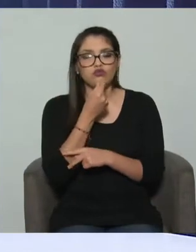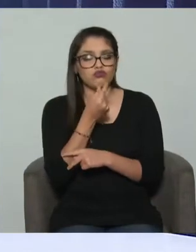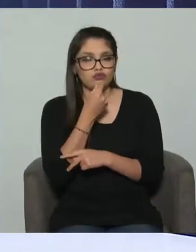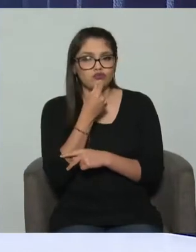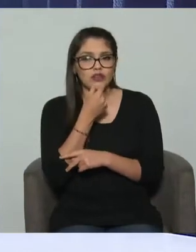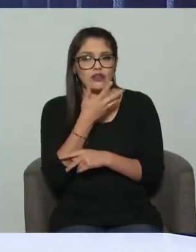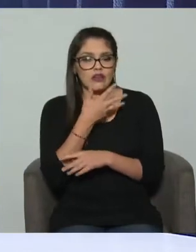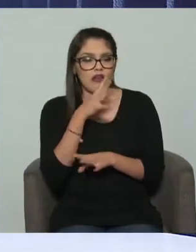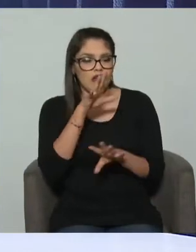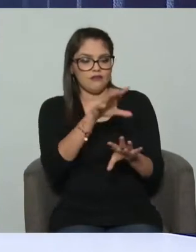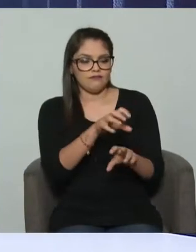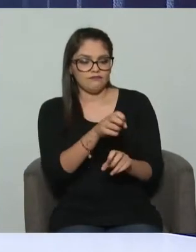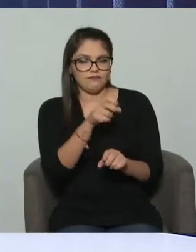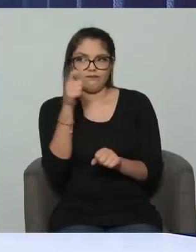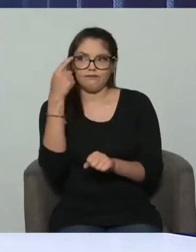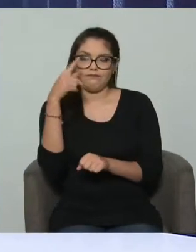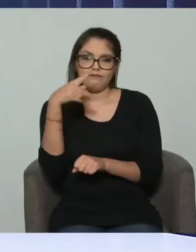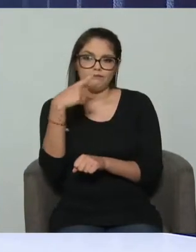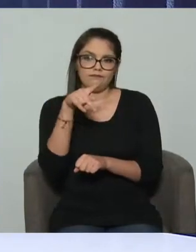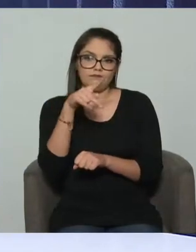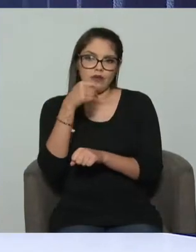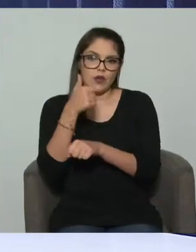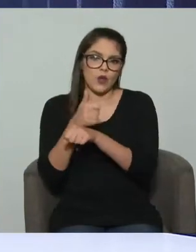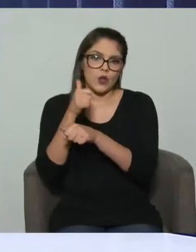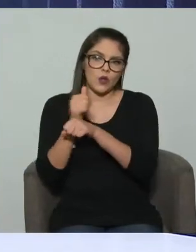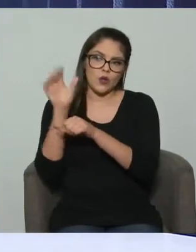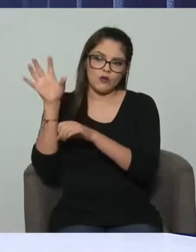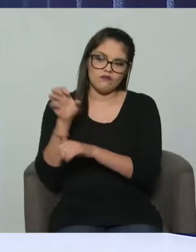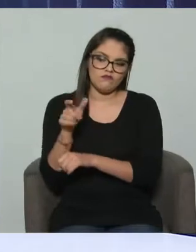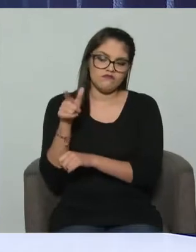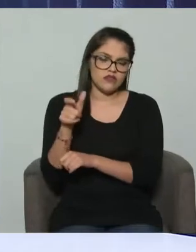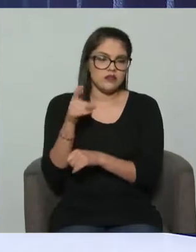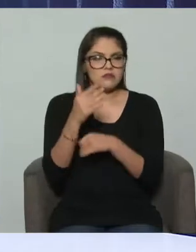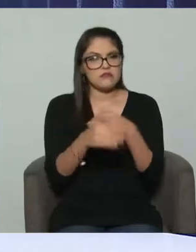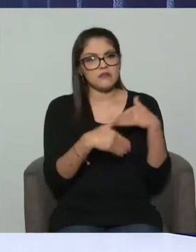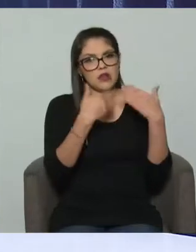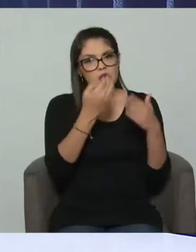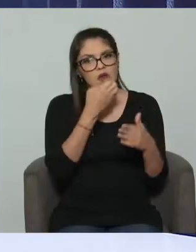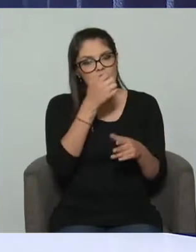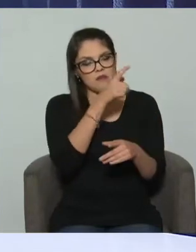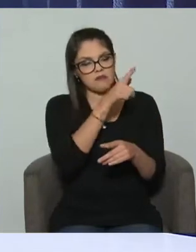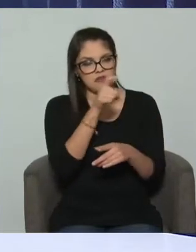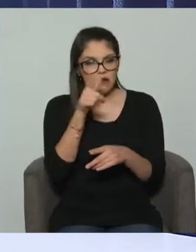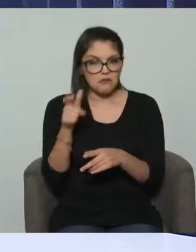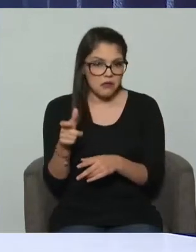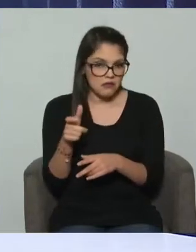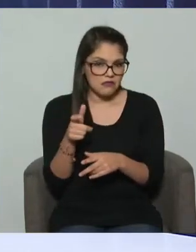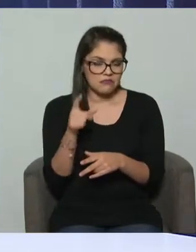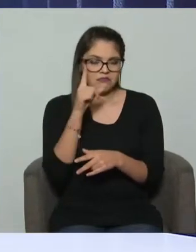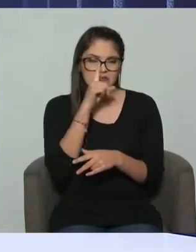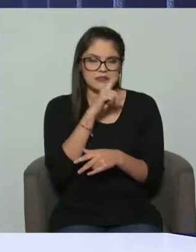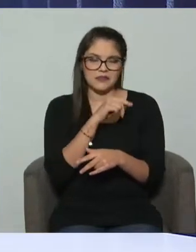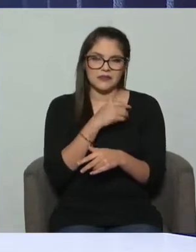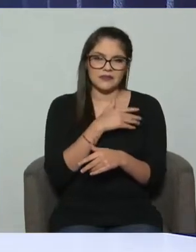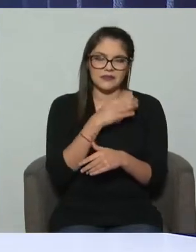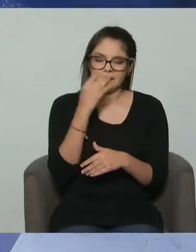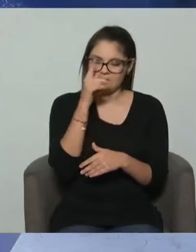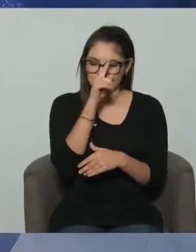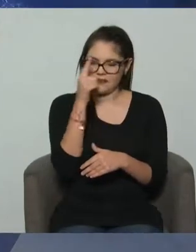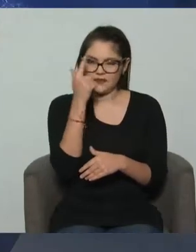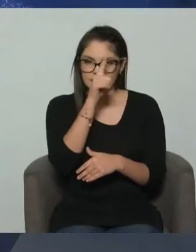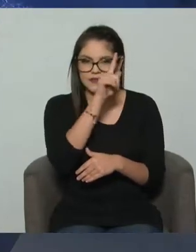el arma de su abuelo en su casa y llegó a la escuela y disparó con una tragedia terrible